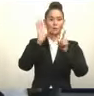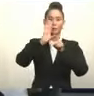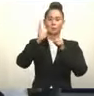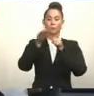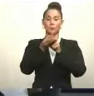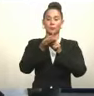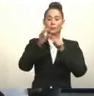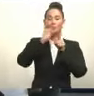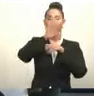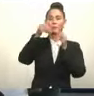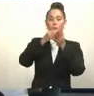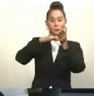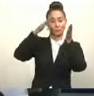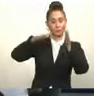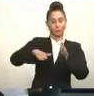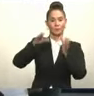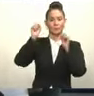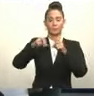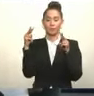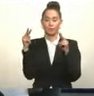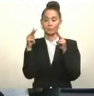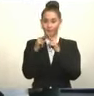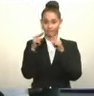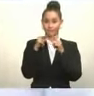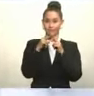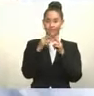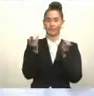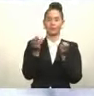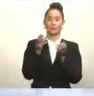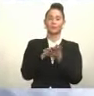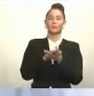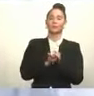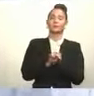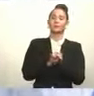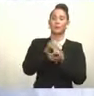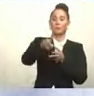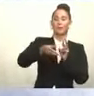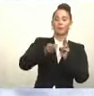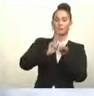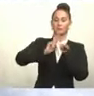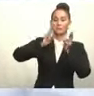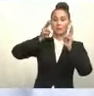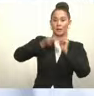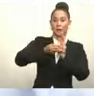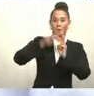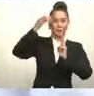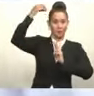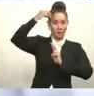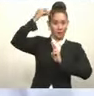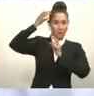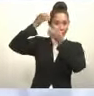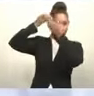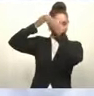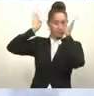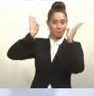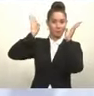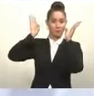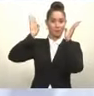curriculares lógicos, útiles y trascendentes eso que llamamos el cascarón vacío de la tan